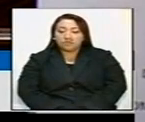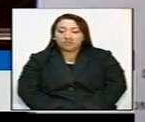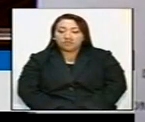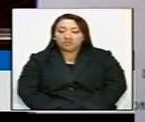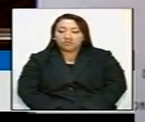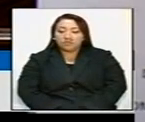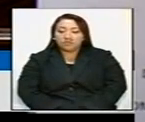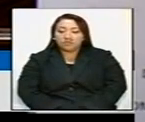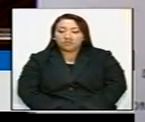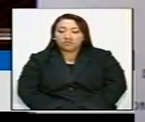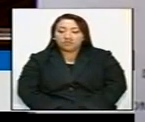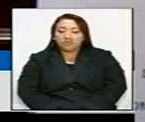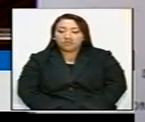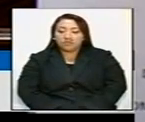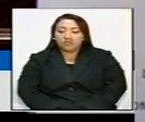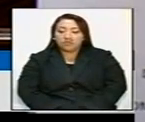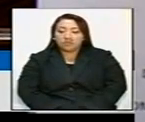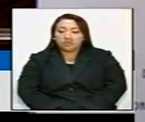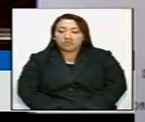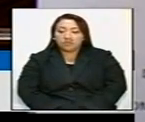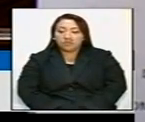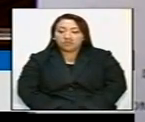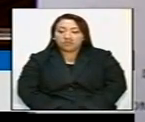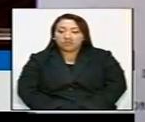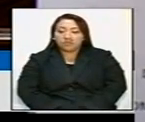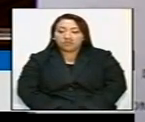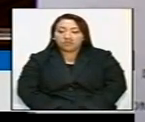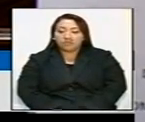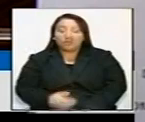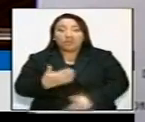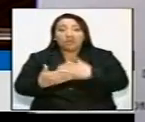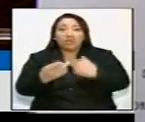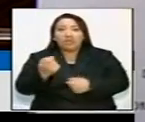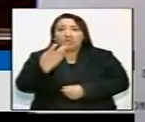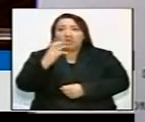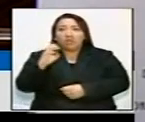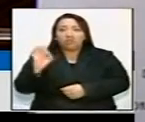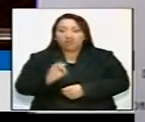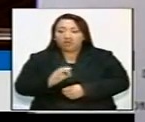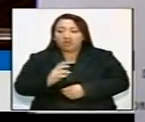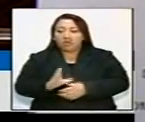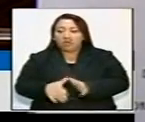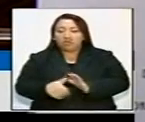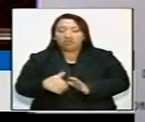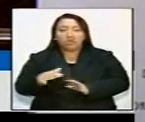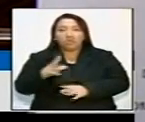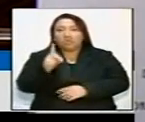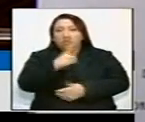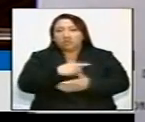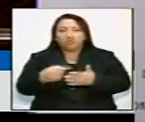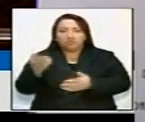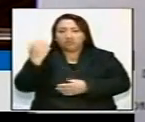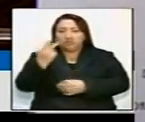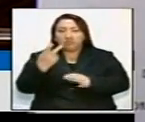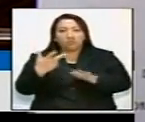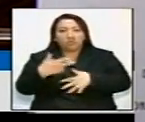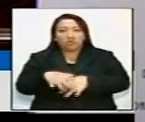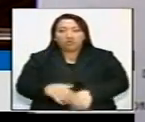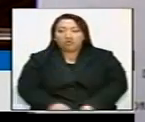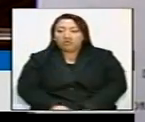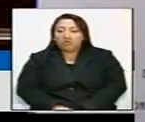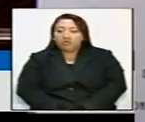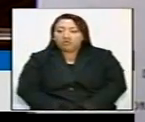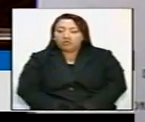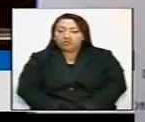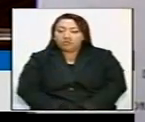en realidad, el avance llegó cerca del 40%, y luego, hace unas semanas, para el 28 de julio, se